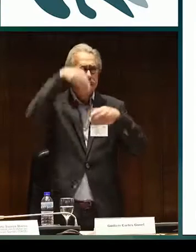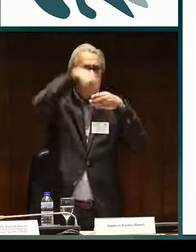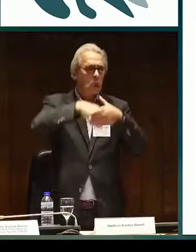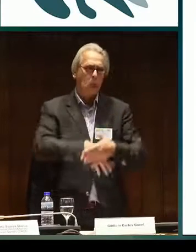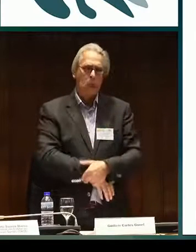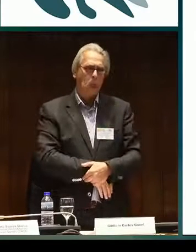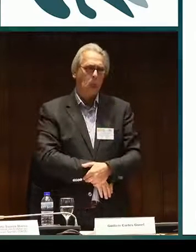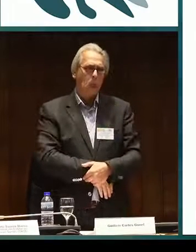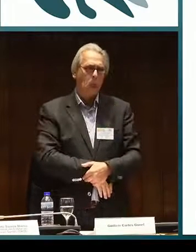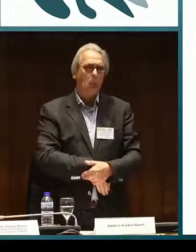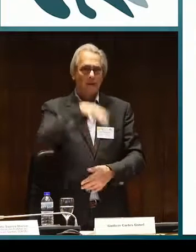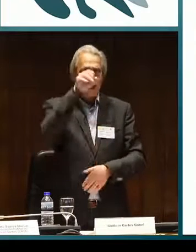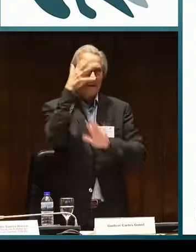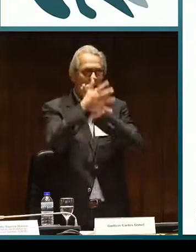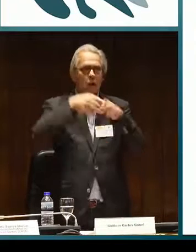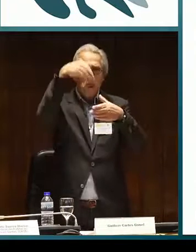de política,